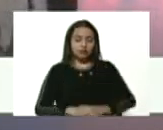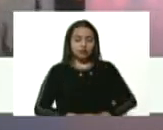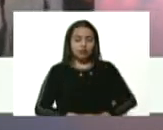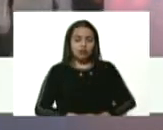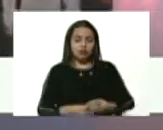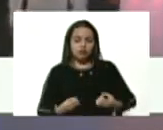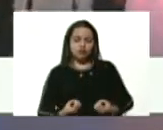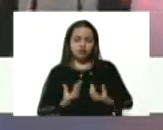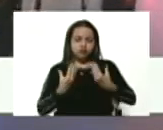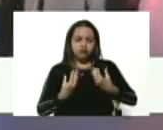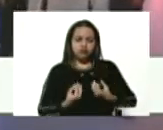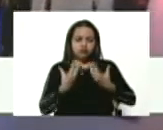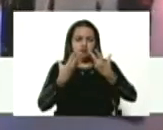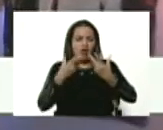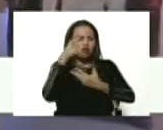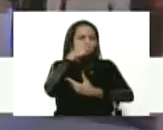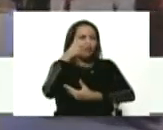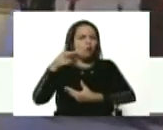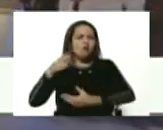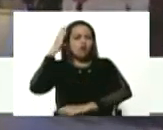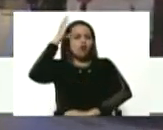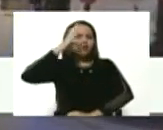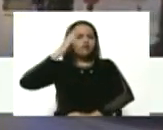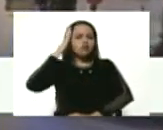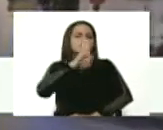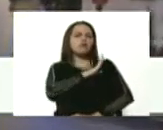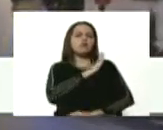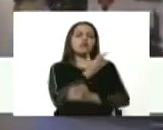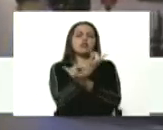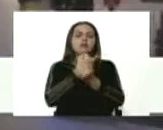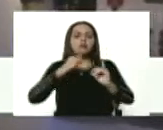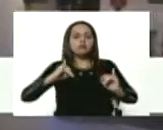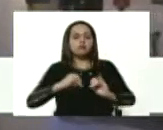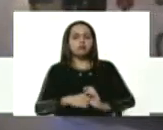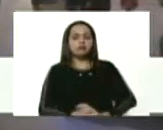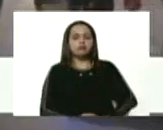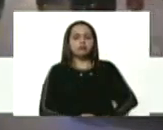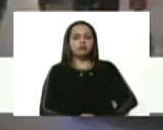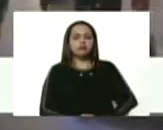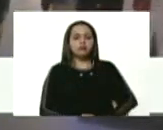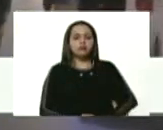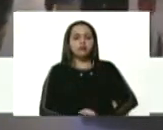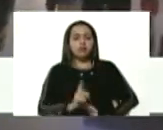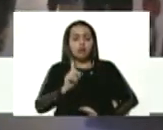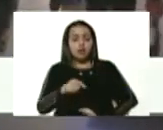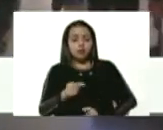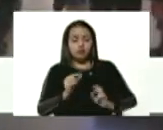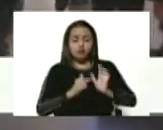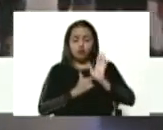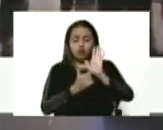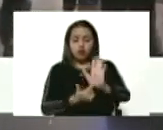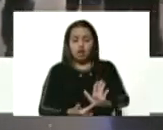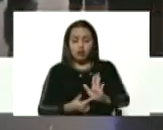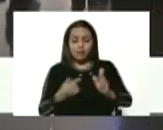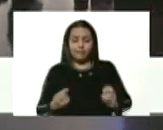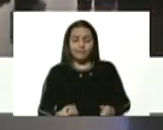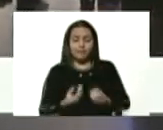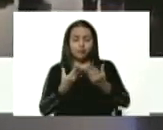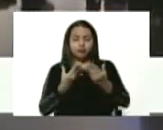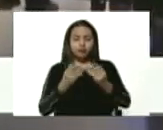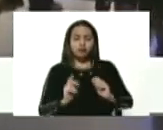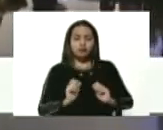de un pueblo consciente de su independencia, que marcaron el surgimiento de un proyecto de